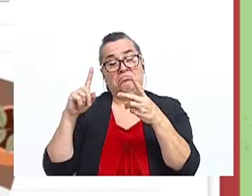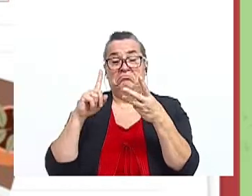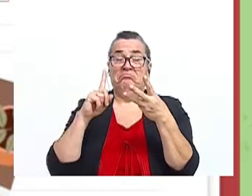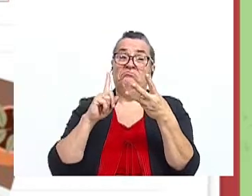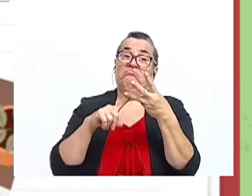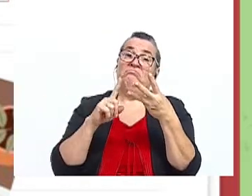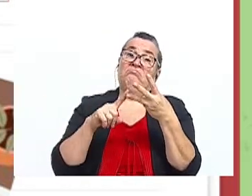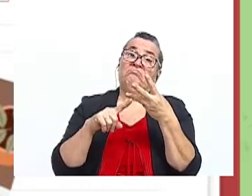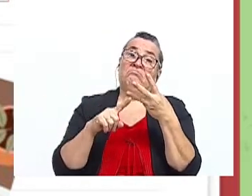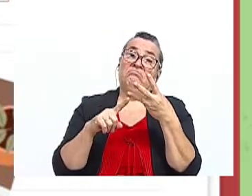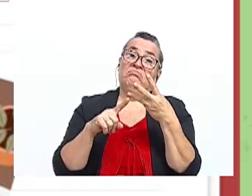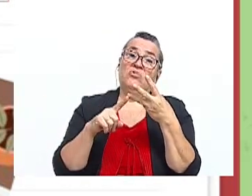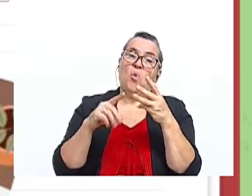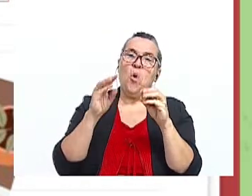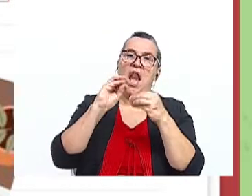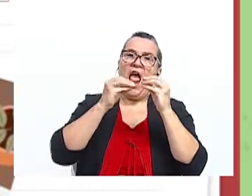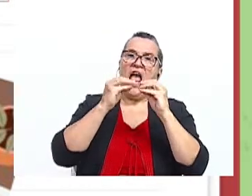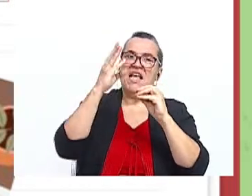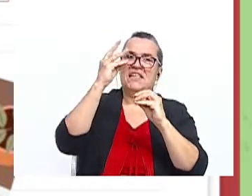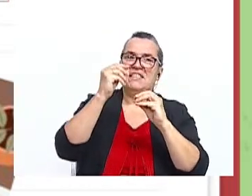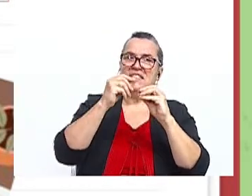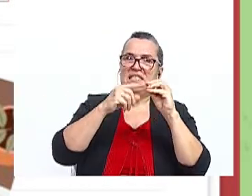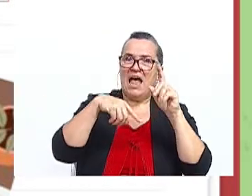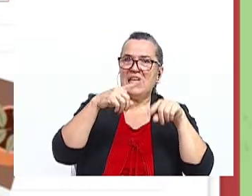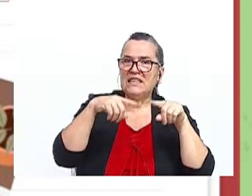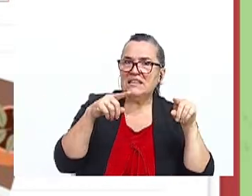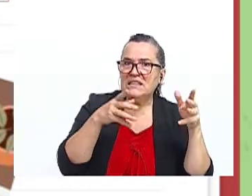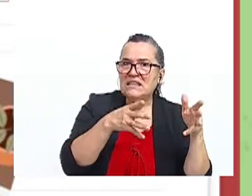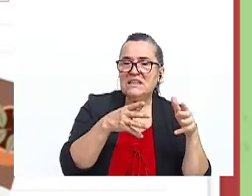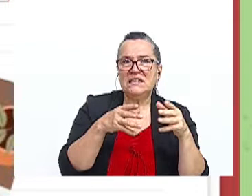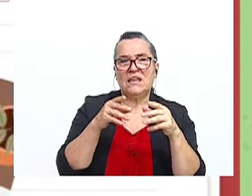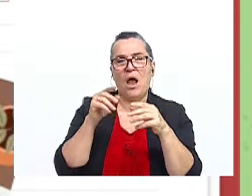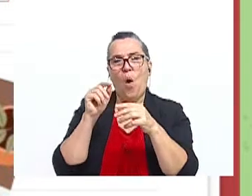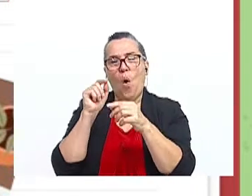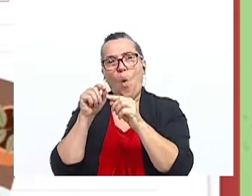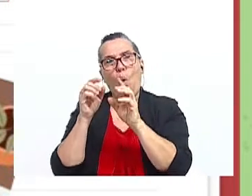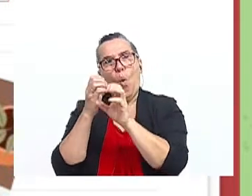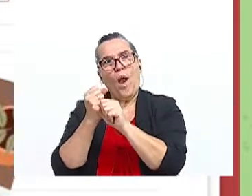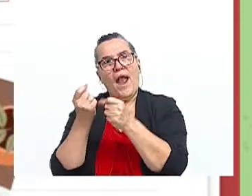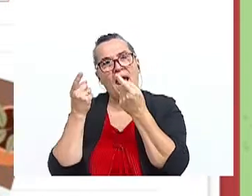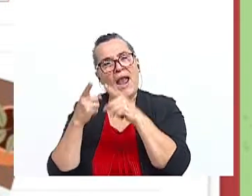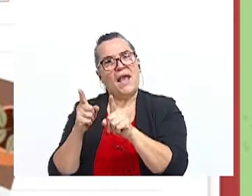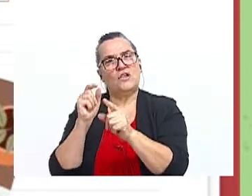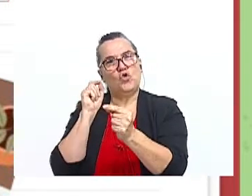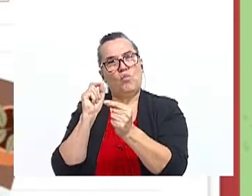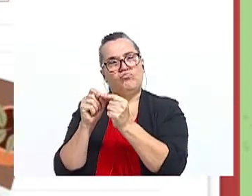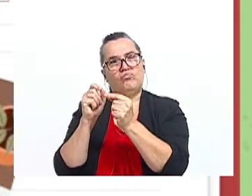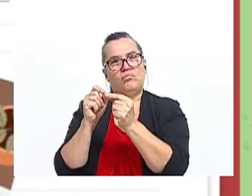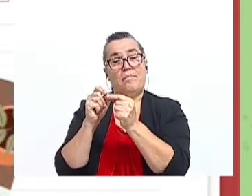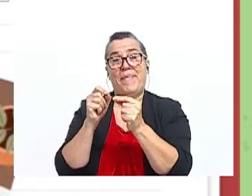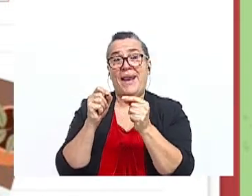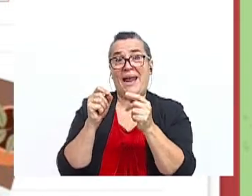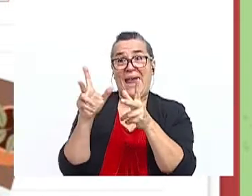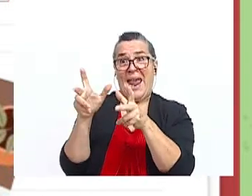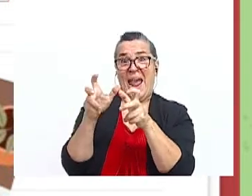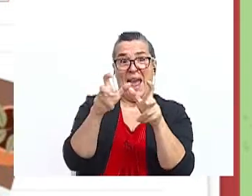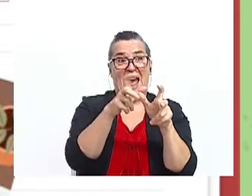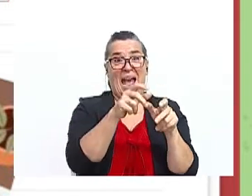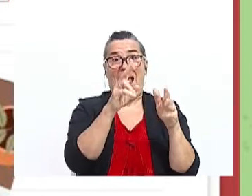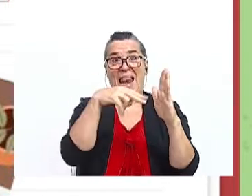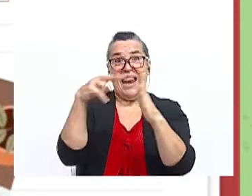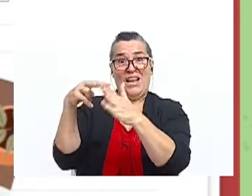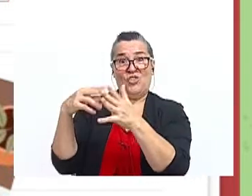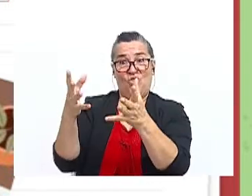dar una estadística o un hecho puntual para que el lector se interese. En este punto